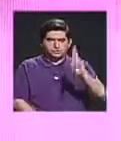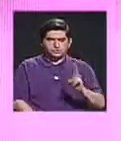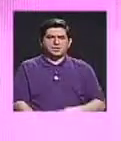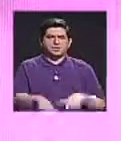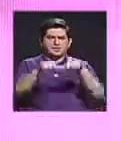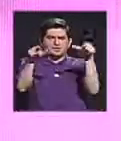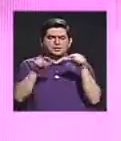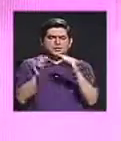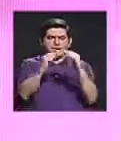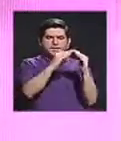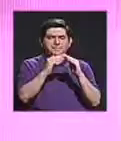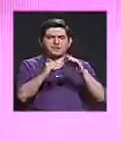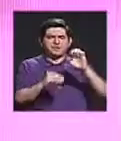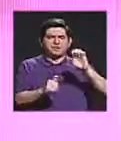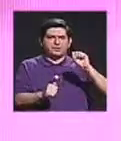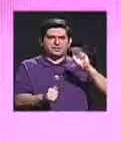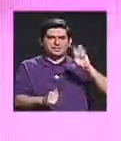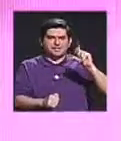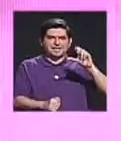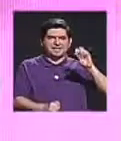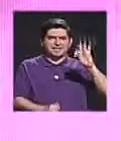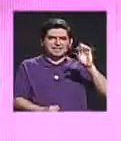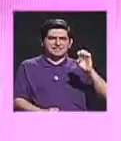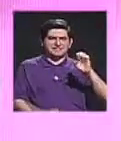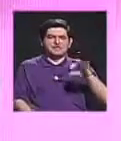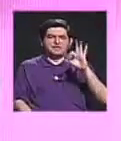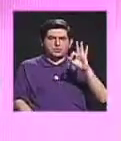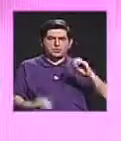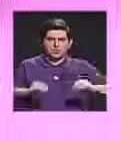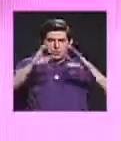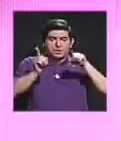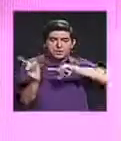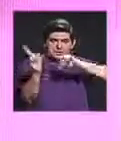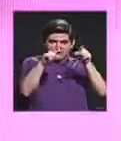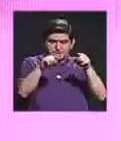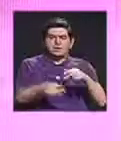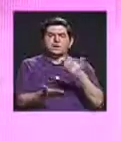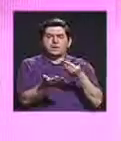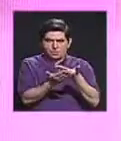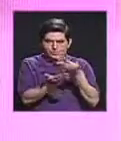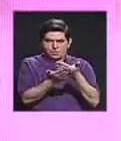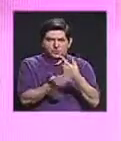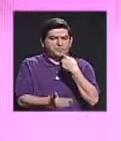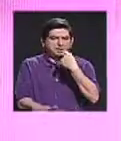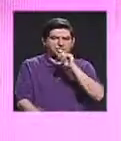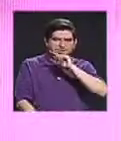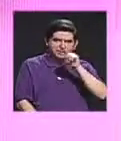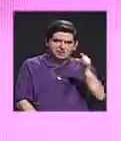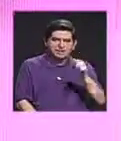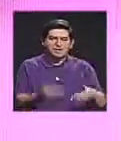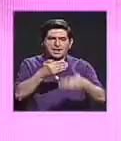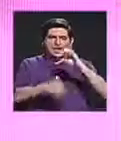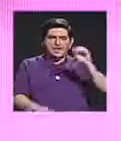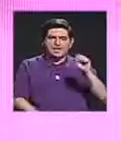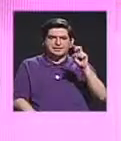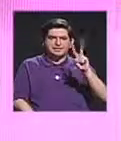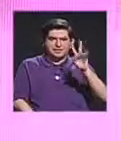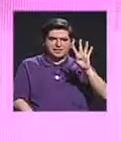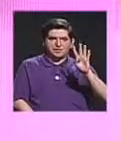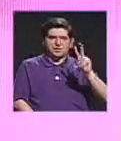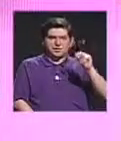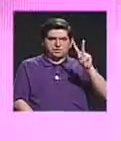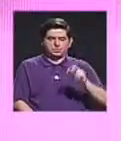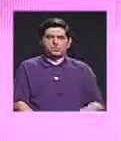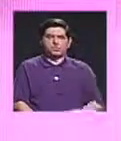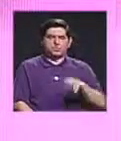ubicado en Barrio Escalante a las nueve de la mañana si usted desea asistir debe confirmar su asistencia antes del sábado 24 de